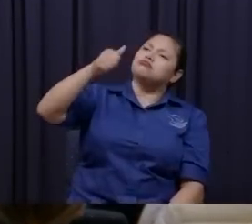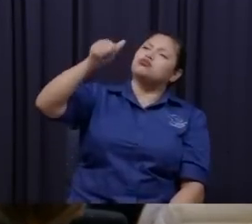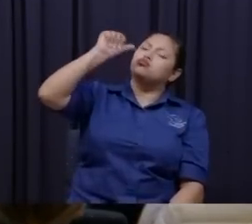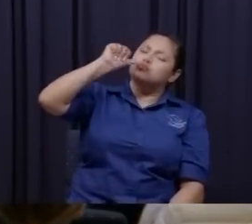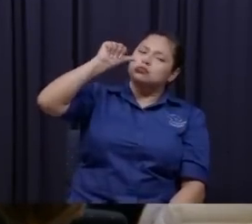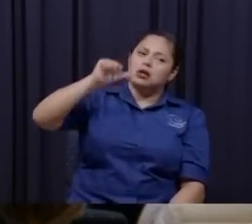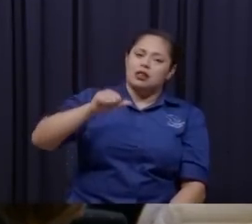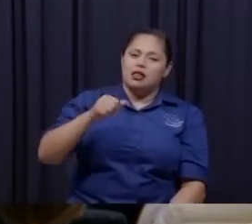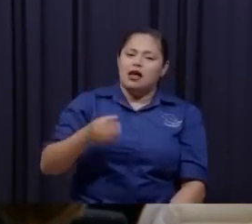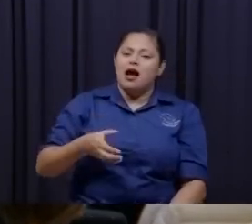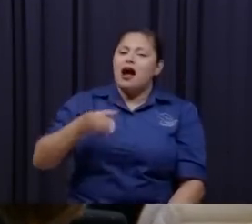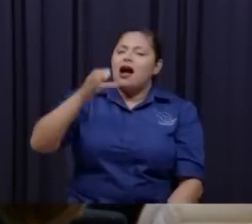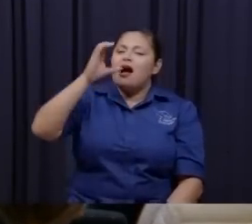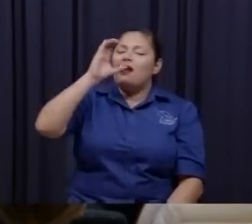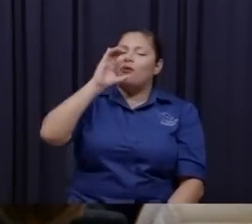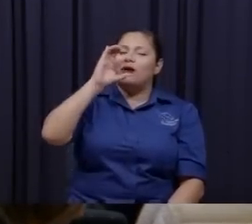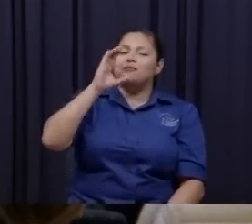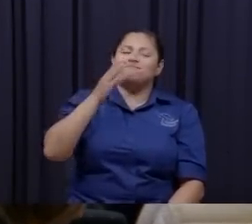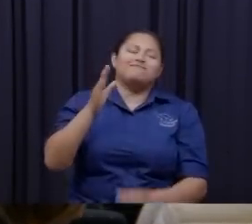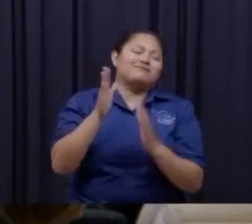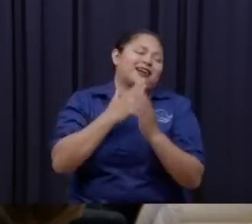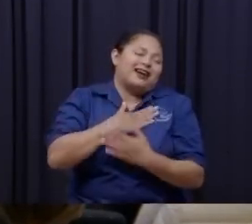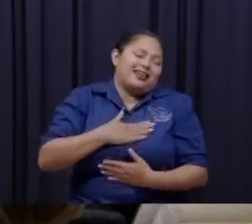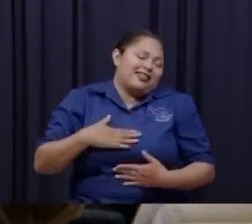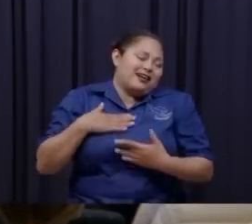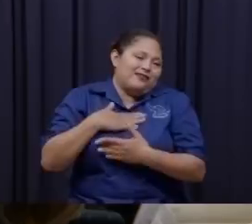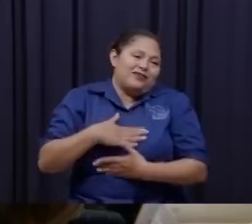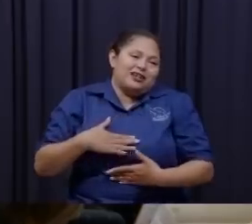de esa agua fresca tan sabrosa